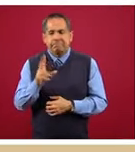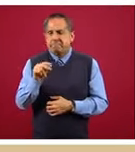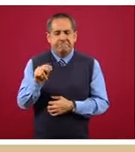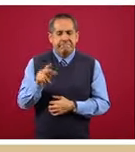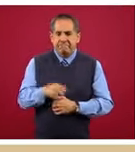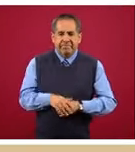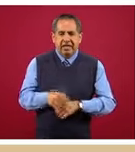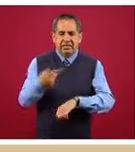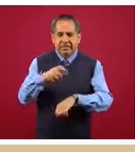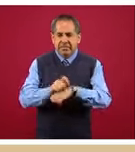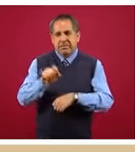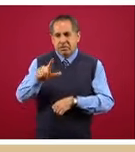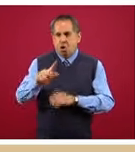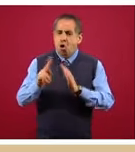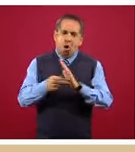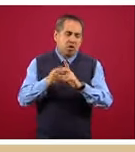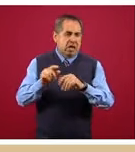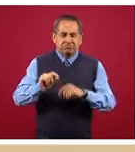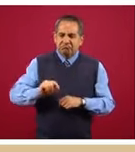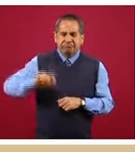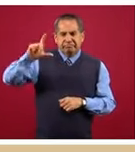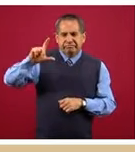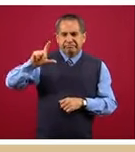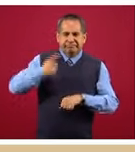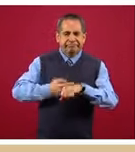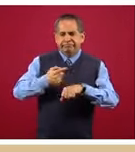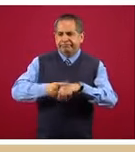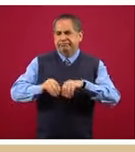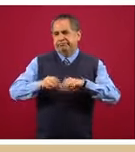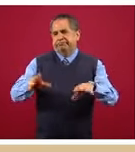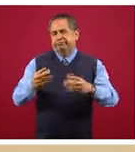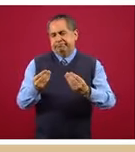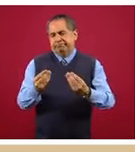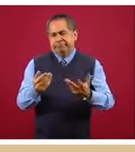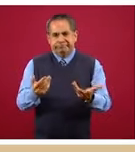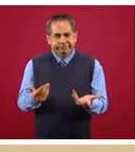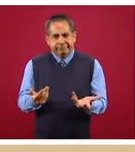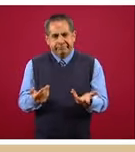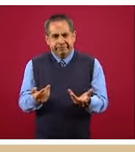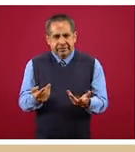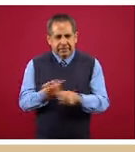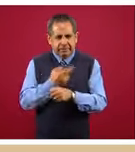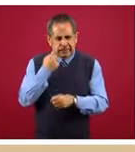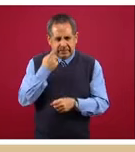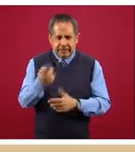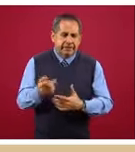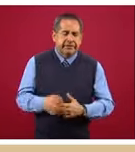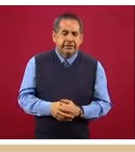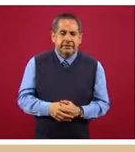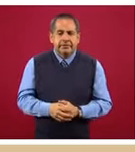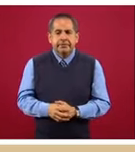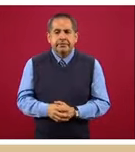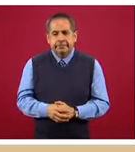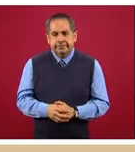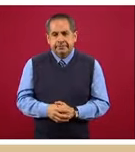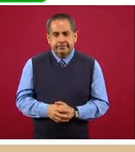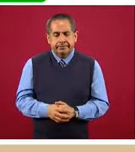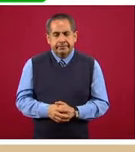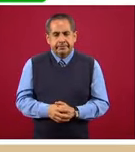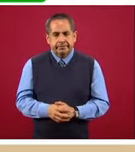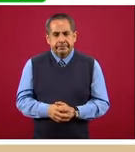embargo vemos que en la 27 nuevamente se vuelve a incrementar. Vamos a ver el comportamiento en la siguiente diapositiva.